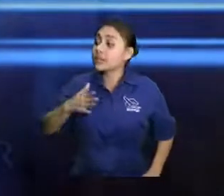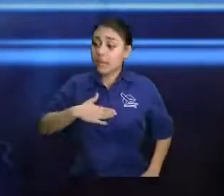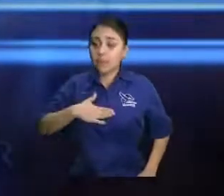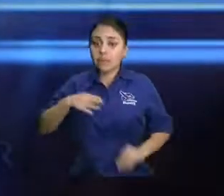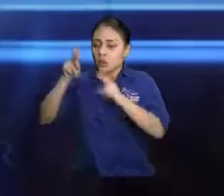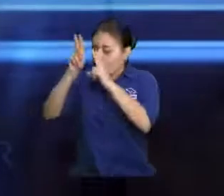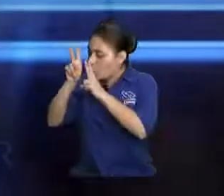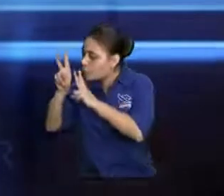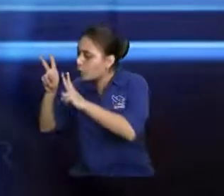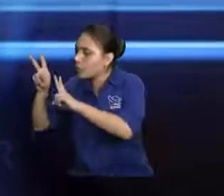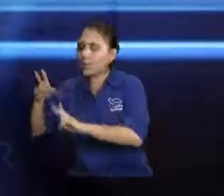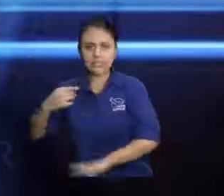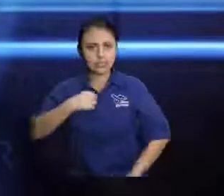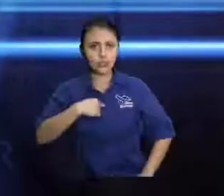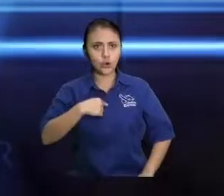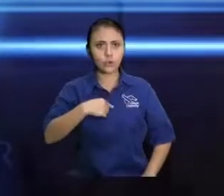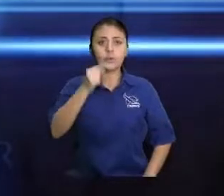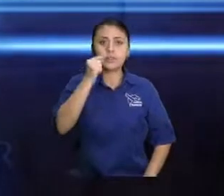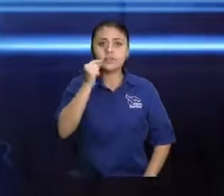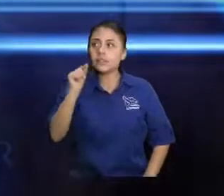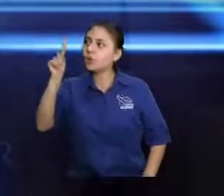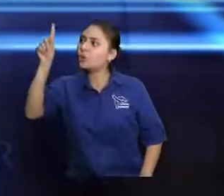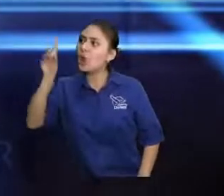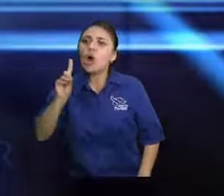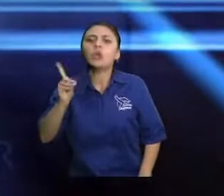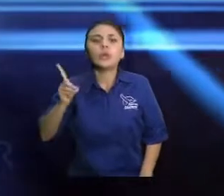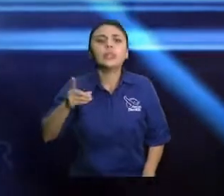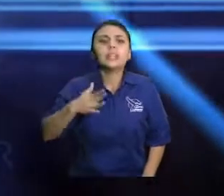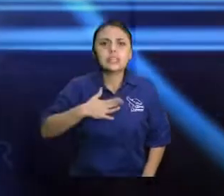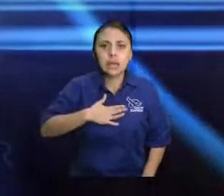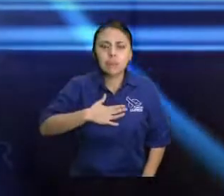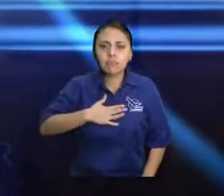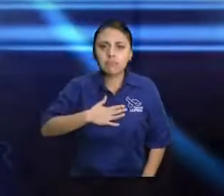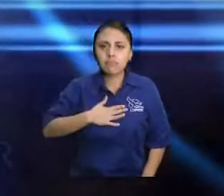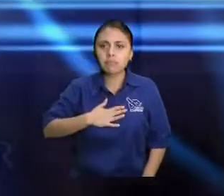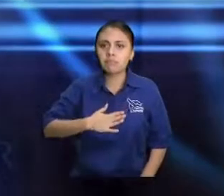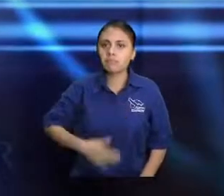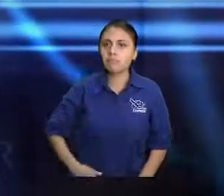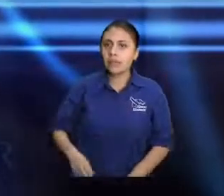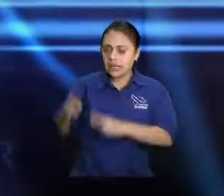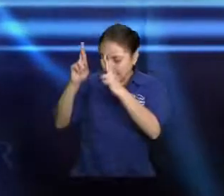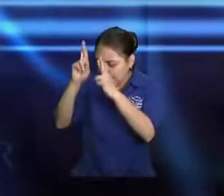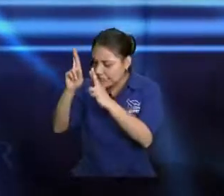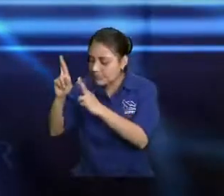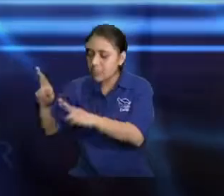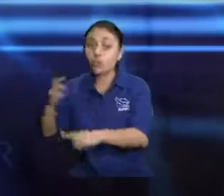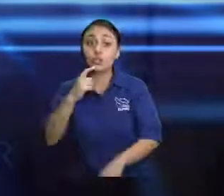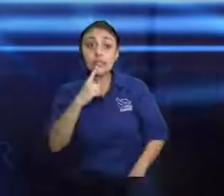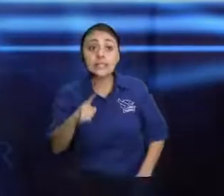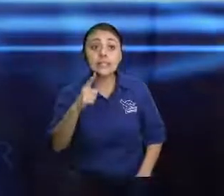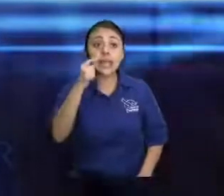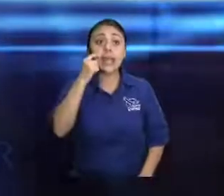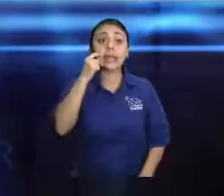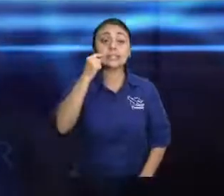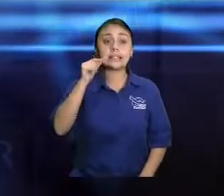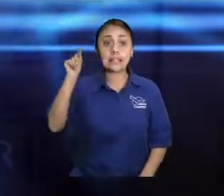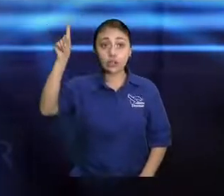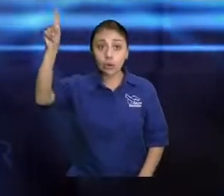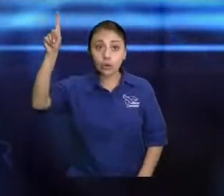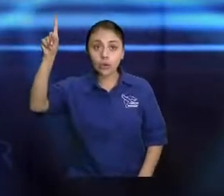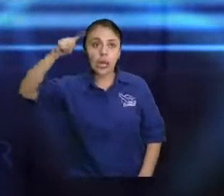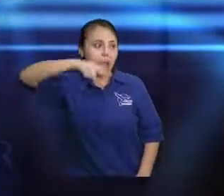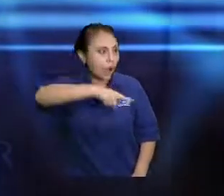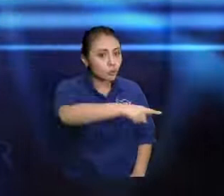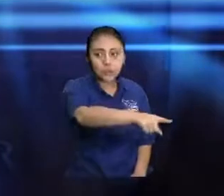Y si yo soy señor, ¿dónde está mi temor? Dice el Señor de los ejércitos a vosotros,